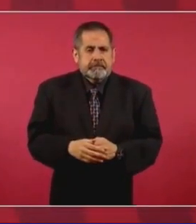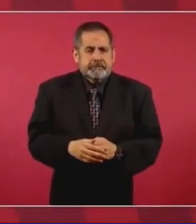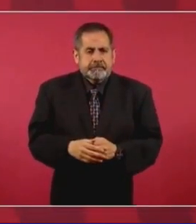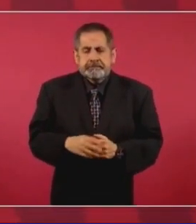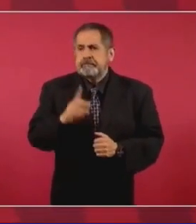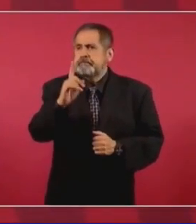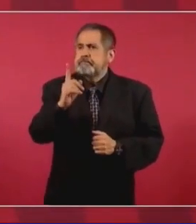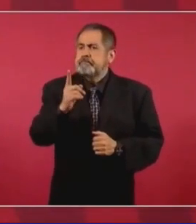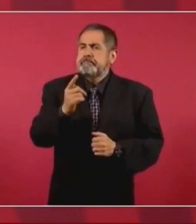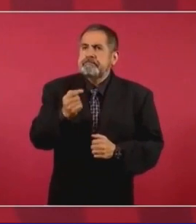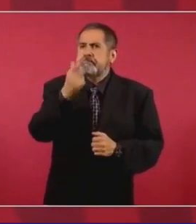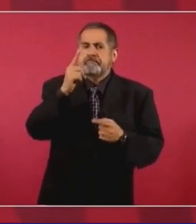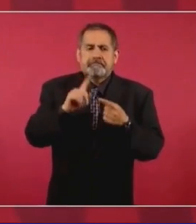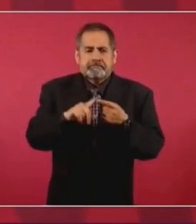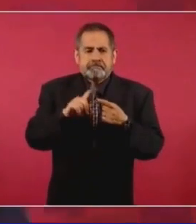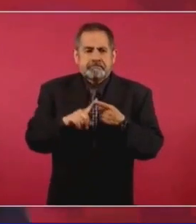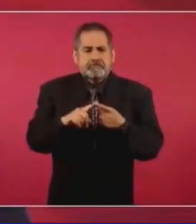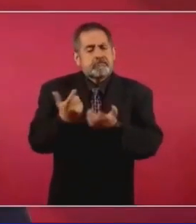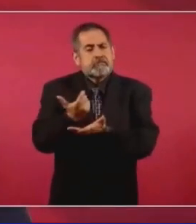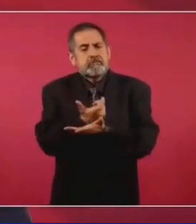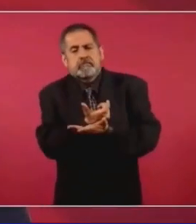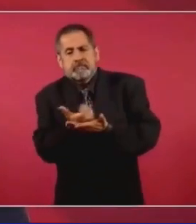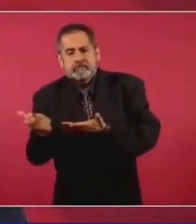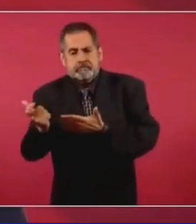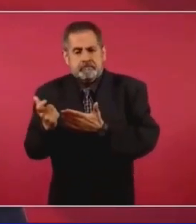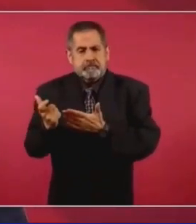Para empezar, lo del salario.